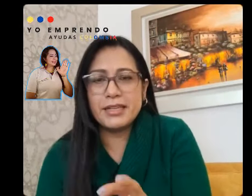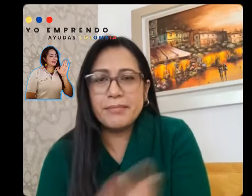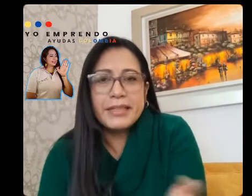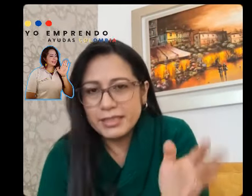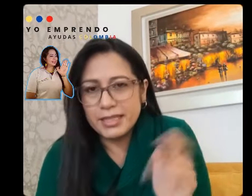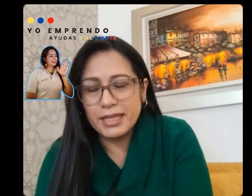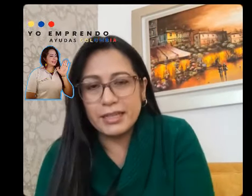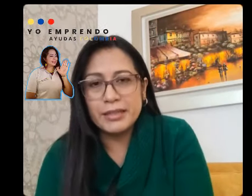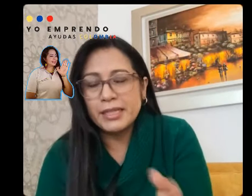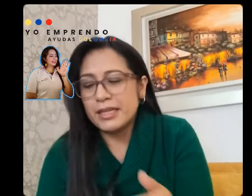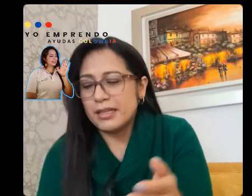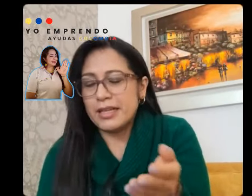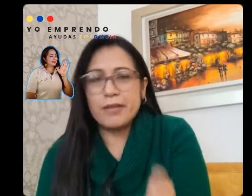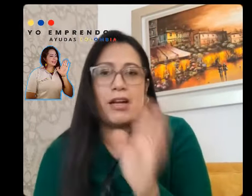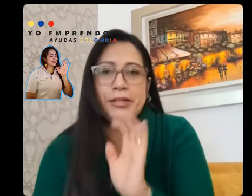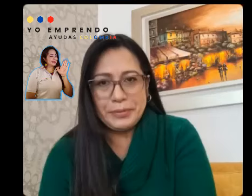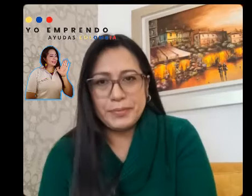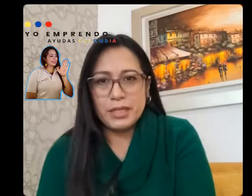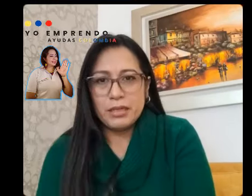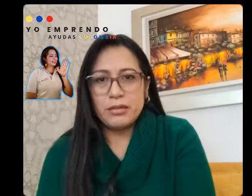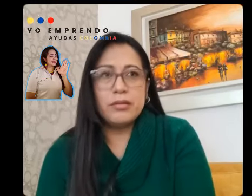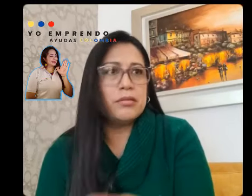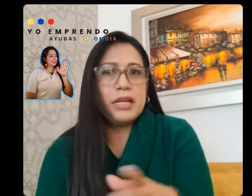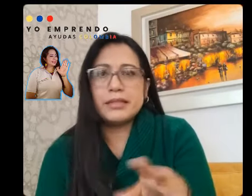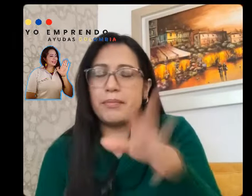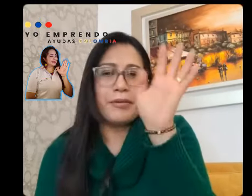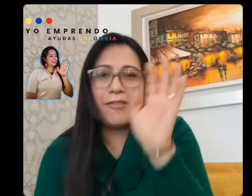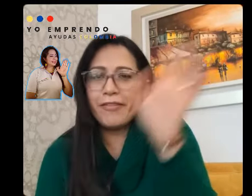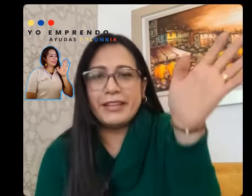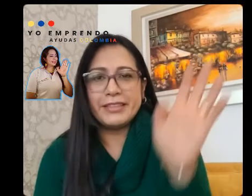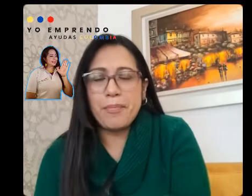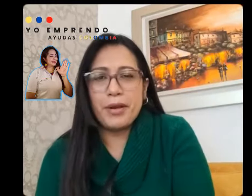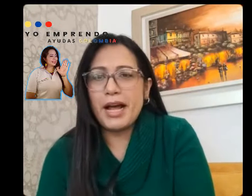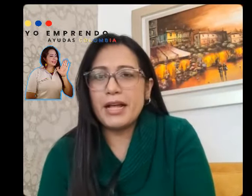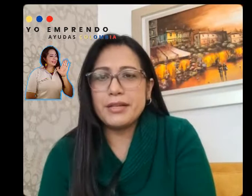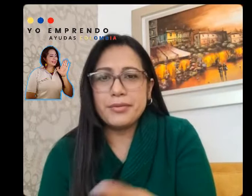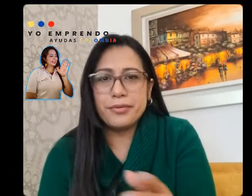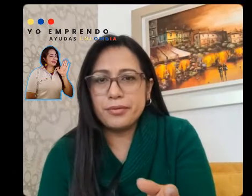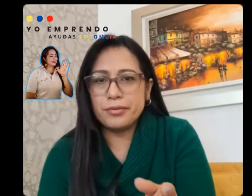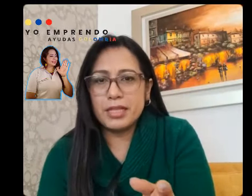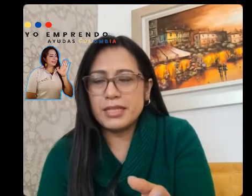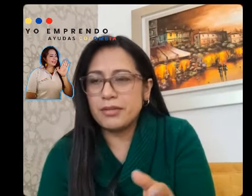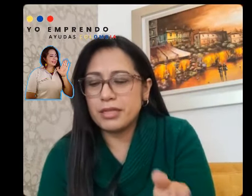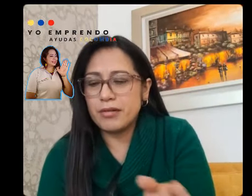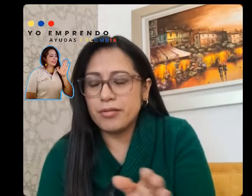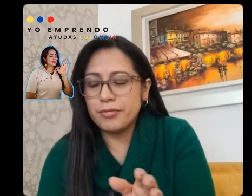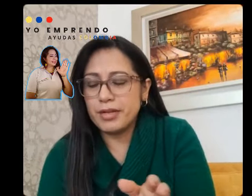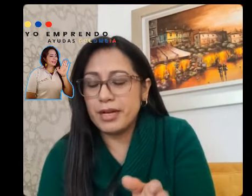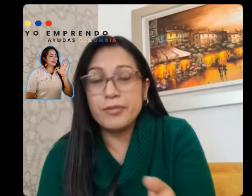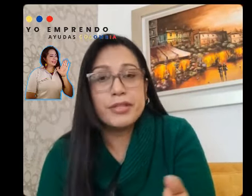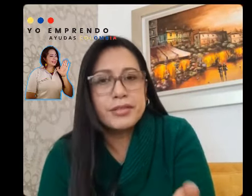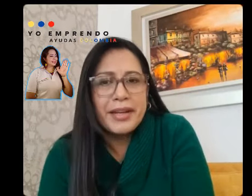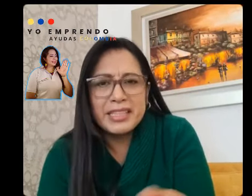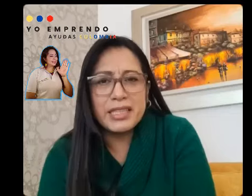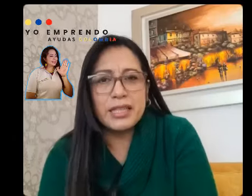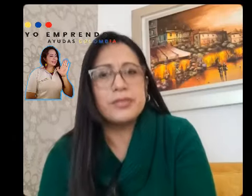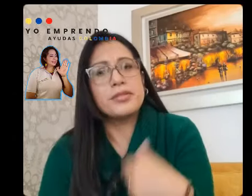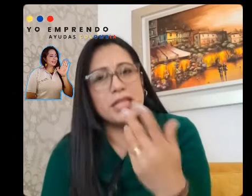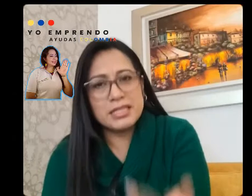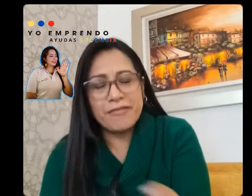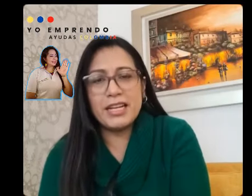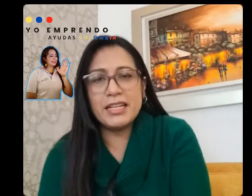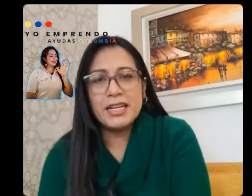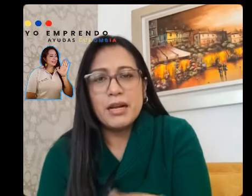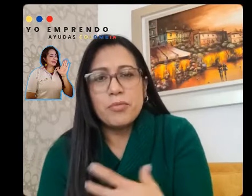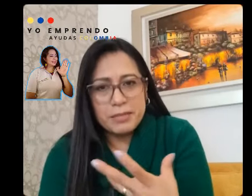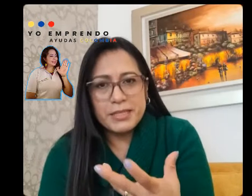ir a hacer ventas de de cuadernos o la bueno en fin temporadas o les sale un trabajo en una un restaurante Y entonces